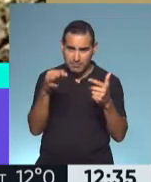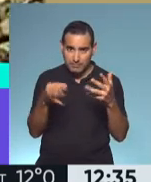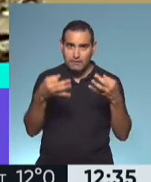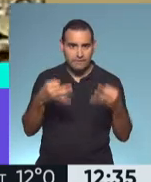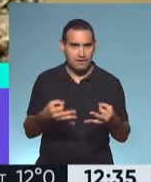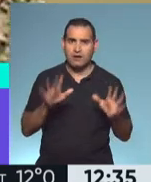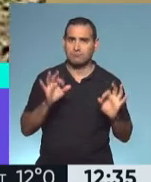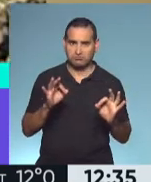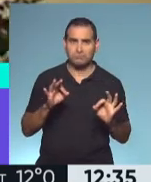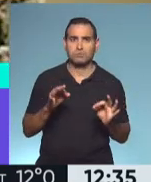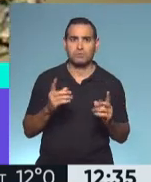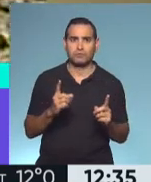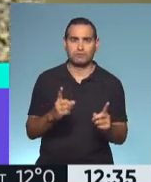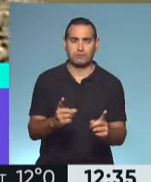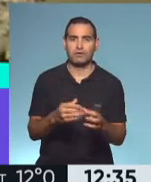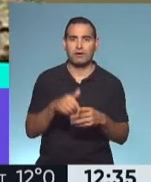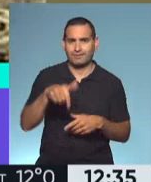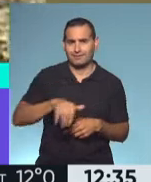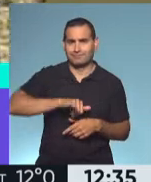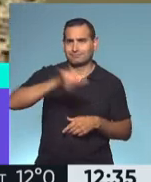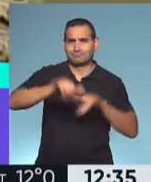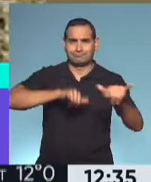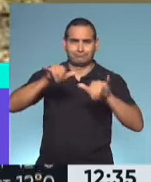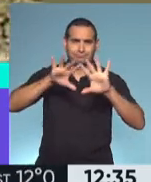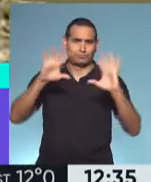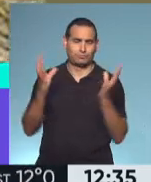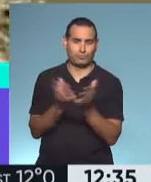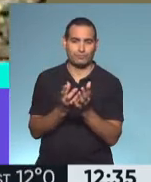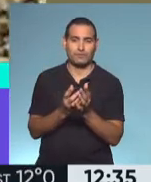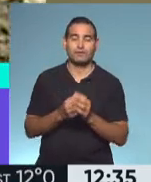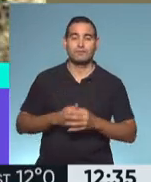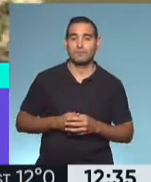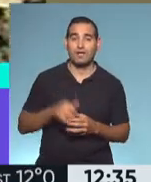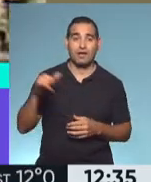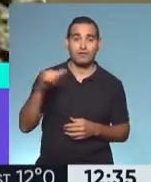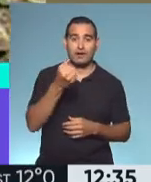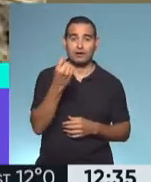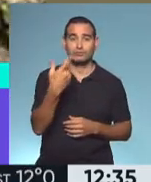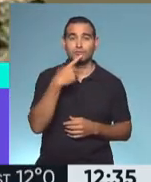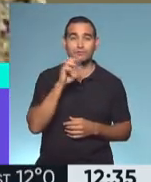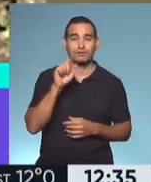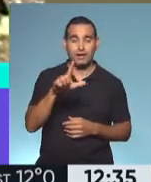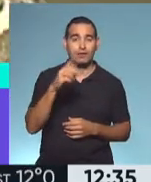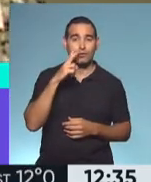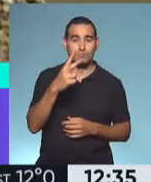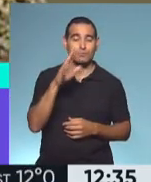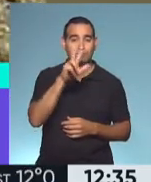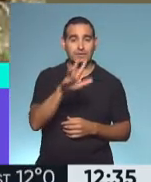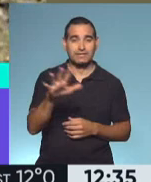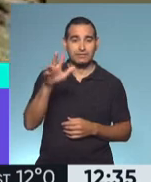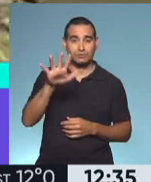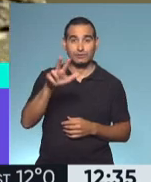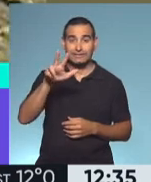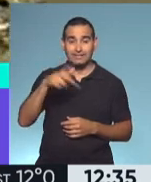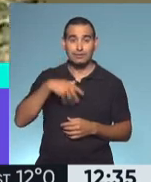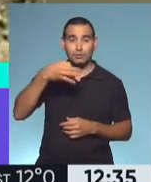útil. Los DC-9 están volando en todas partes del mundo. El avión DC-9 de Austral, el vuelo 2553, ingresó en una